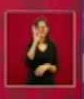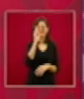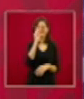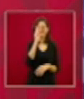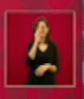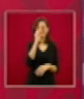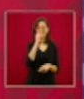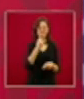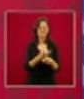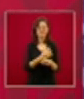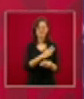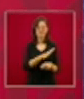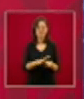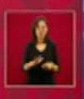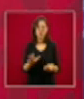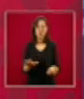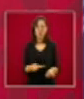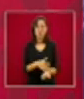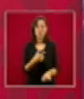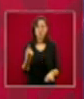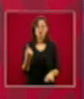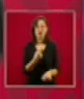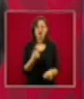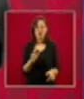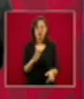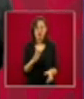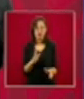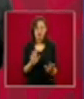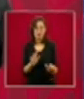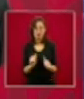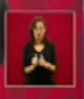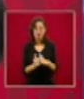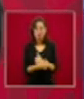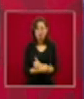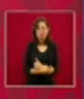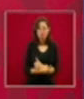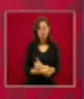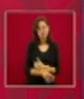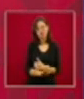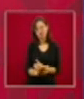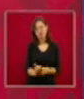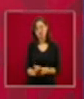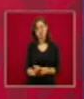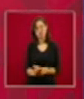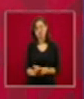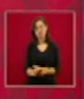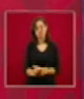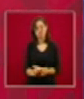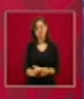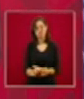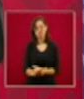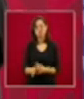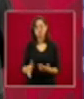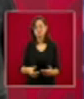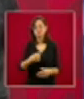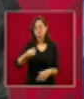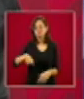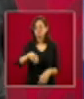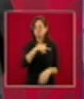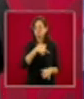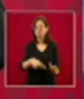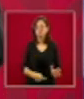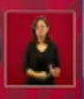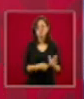estar sujetas a lo que dice la Constitución, más allá de las opiniones de alguna persona, por importante que sea.